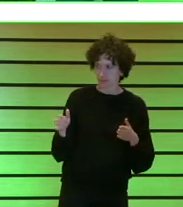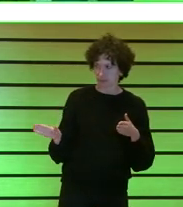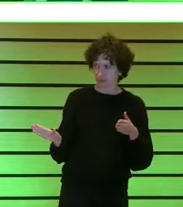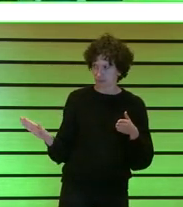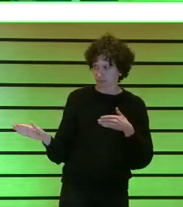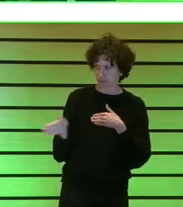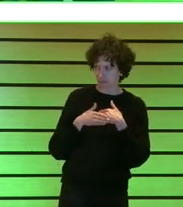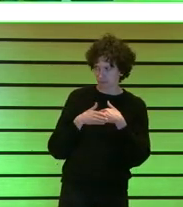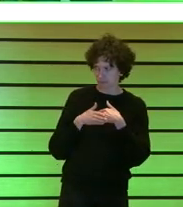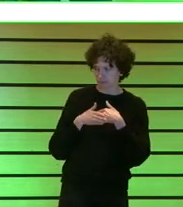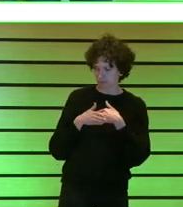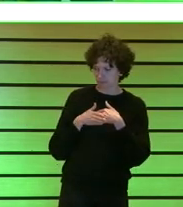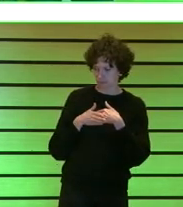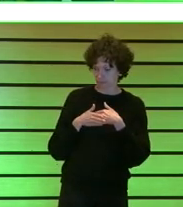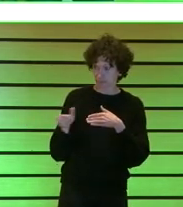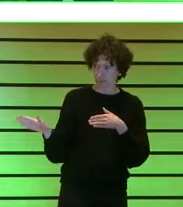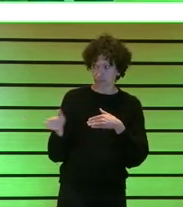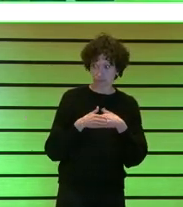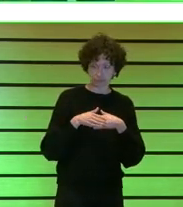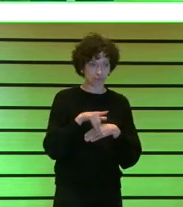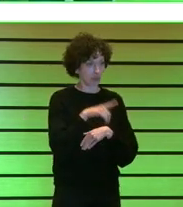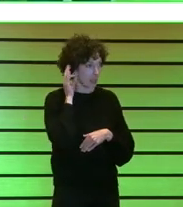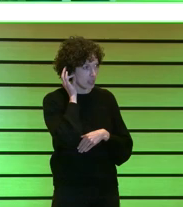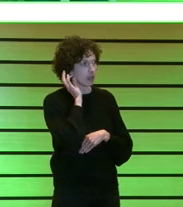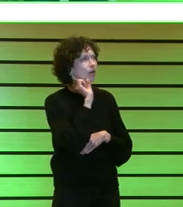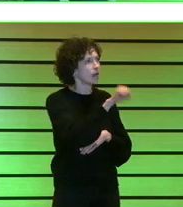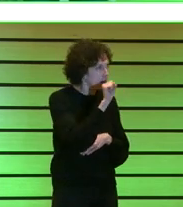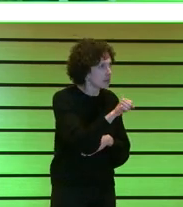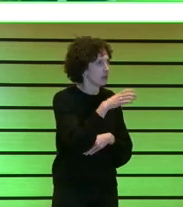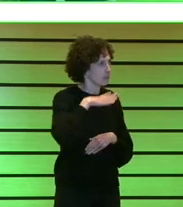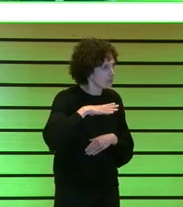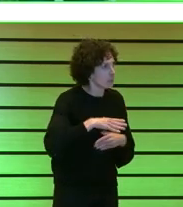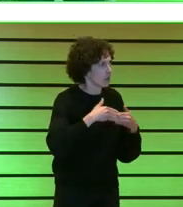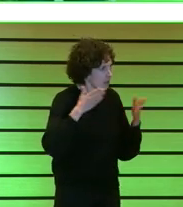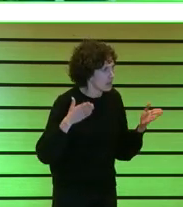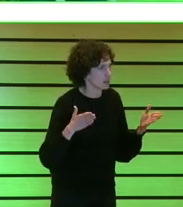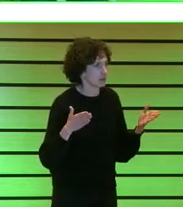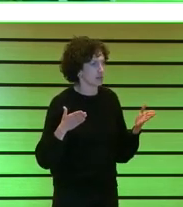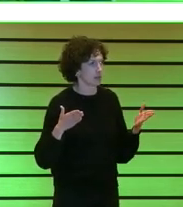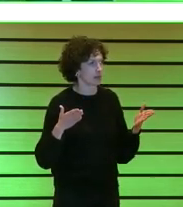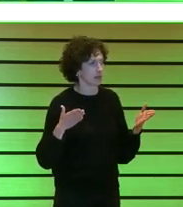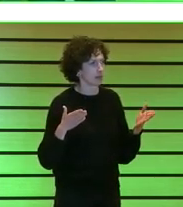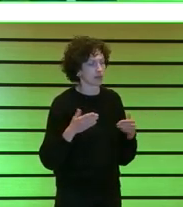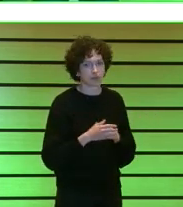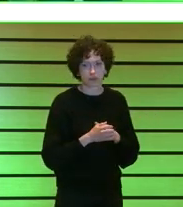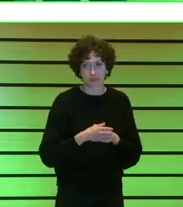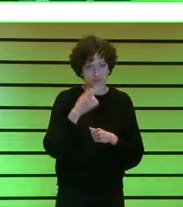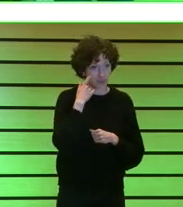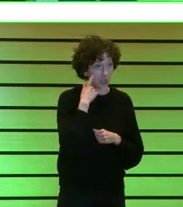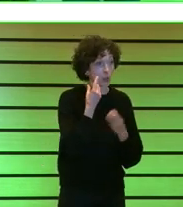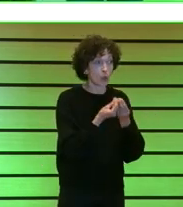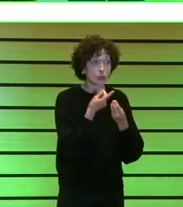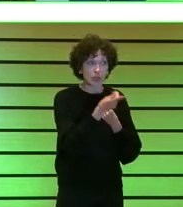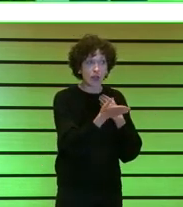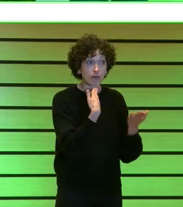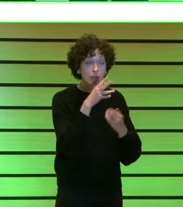la puerta ante la Puerta cerrada Marga insiste y llama por favor Ábreme Mira no he hablado nunca contigo